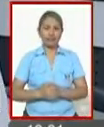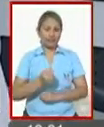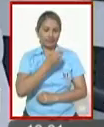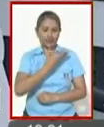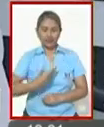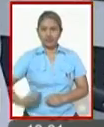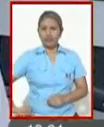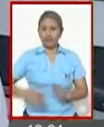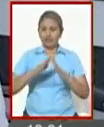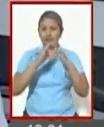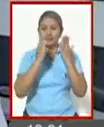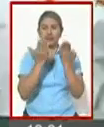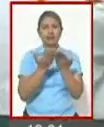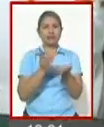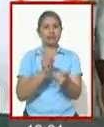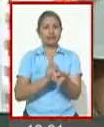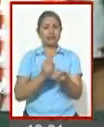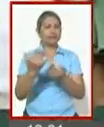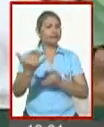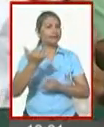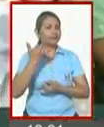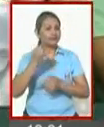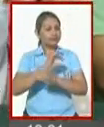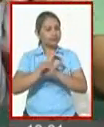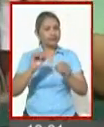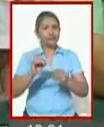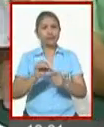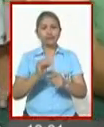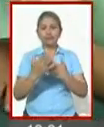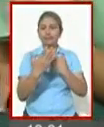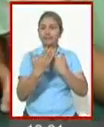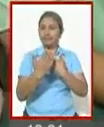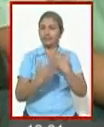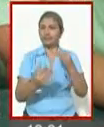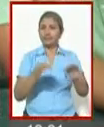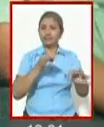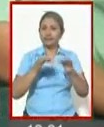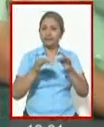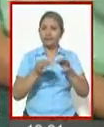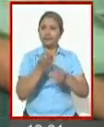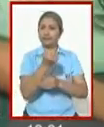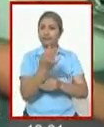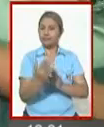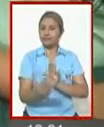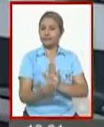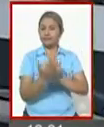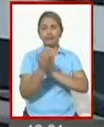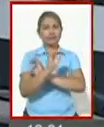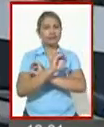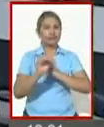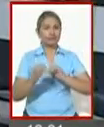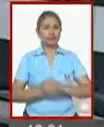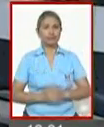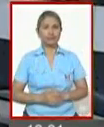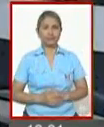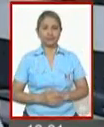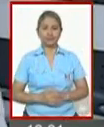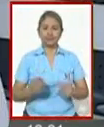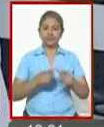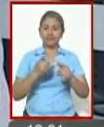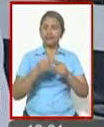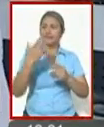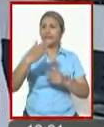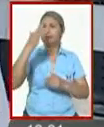señor presidente del Colegio Médico me ha llamado o que nos haya comunicado de que haya habido algún tipo de acercamiento. Ya de